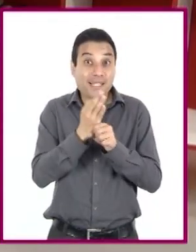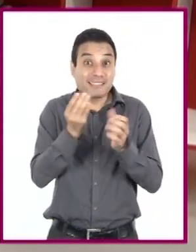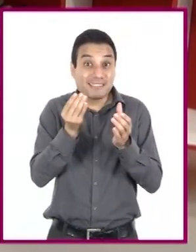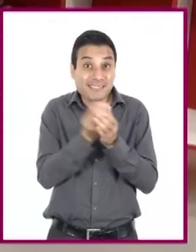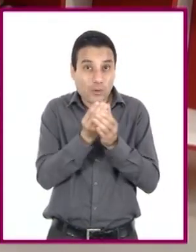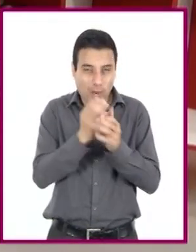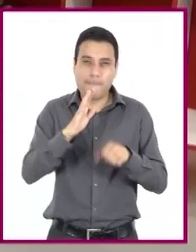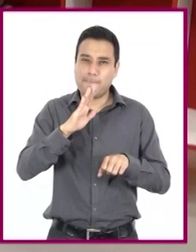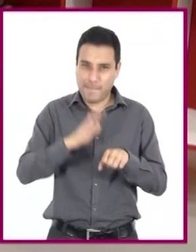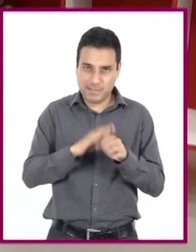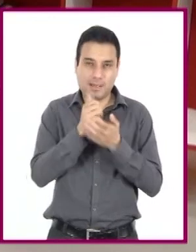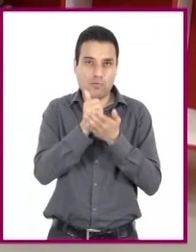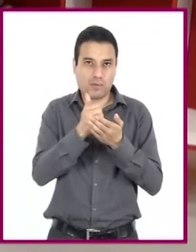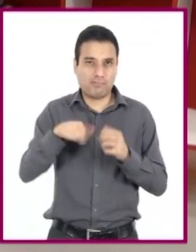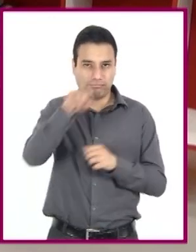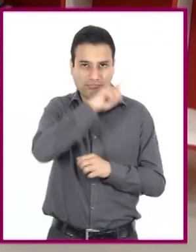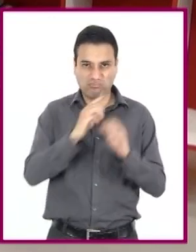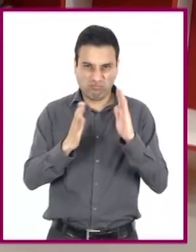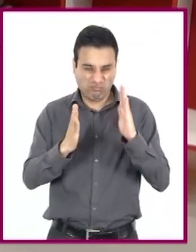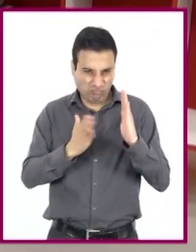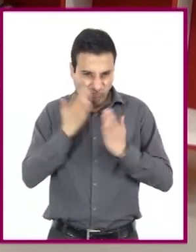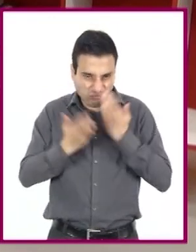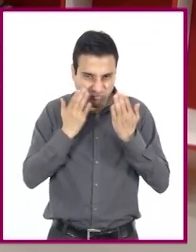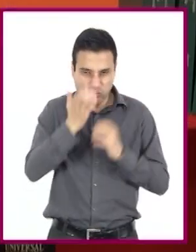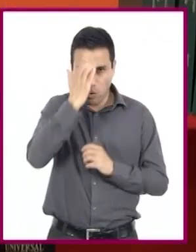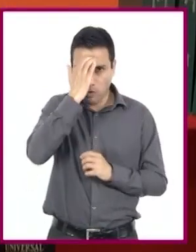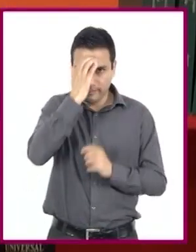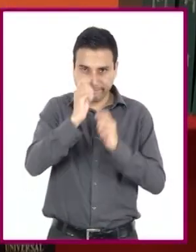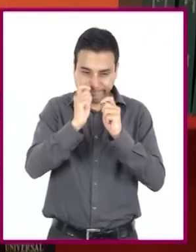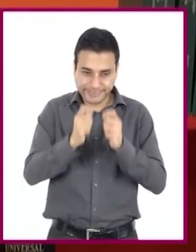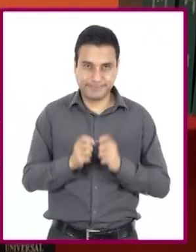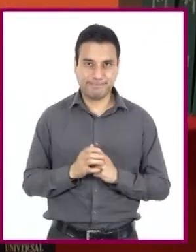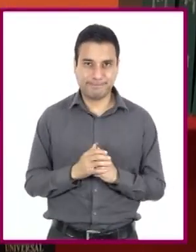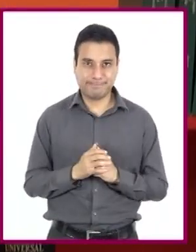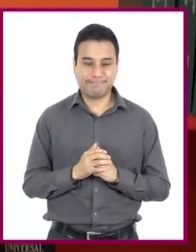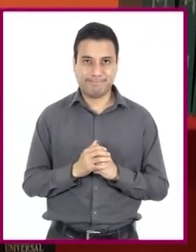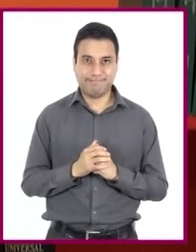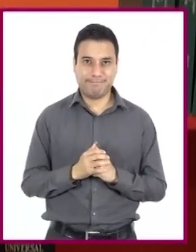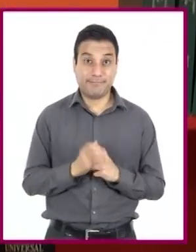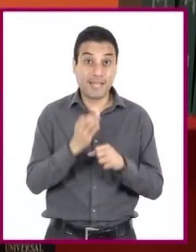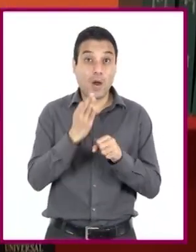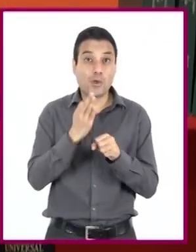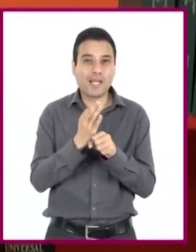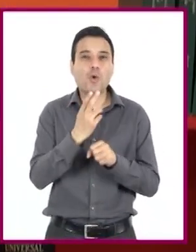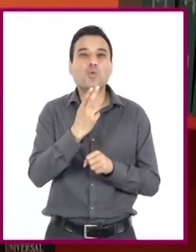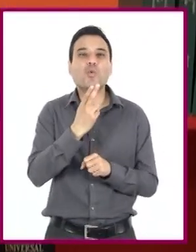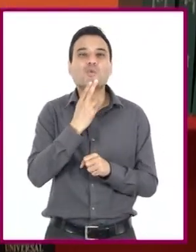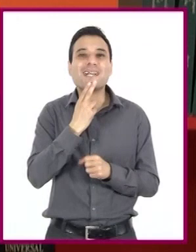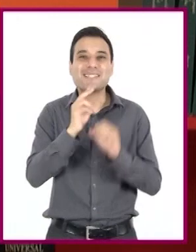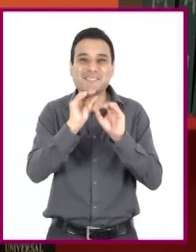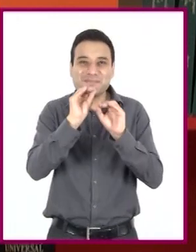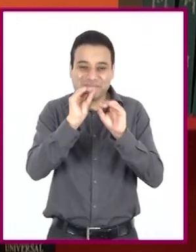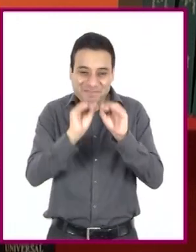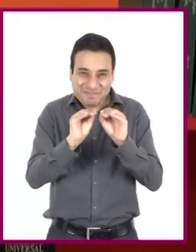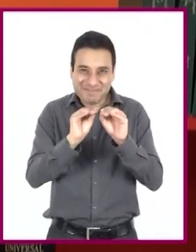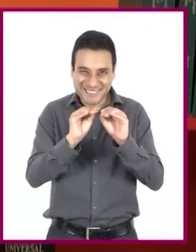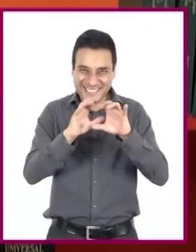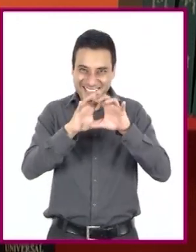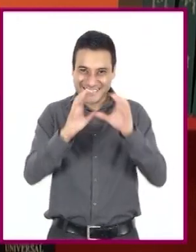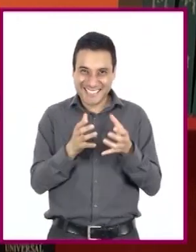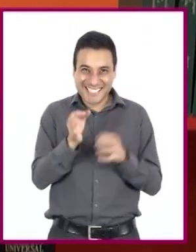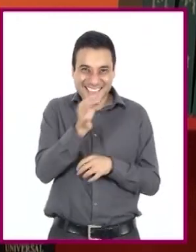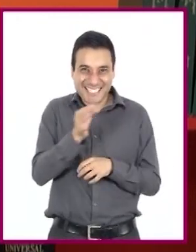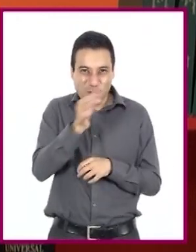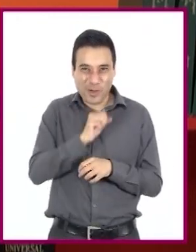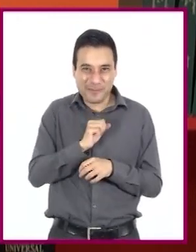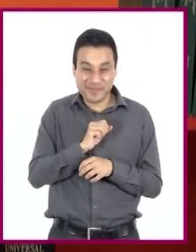ayudará a repasar y complementar sus conocimientos sobre ella. Utilizaremos el modelo que hemos construido y una actividad